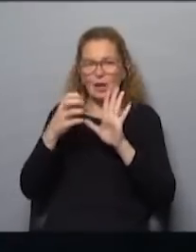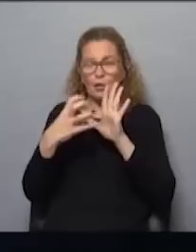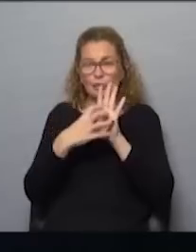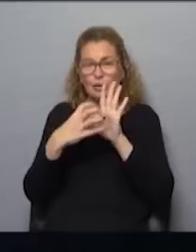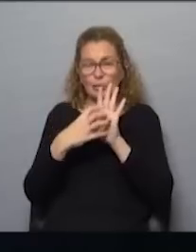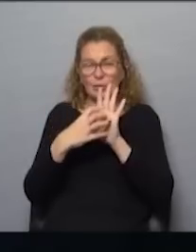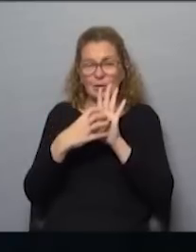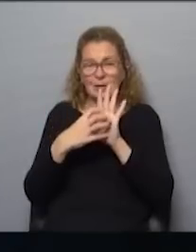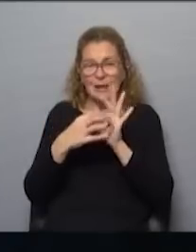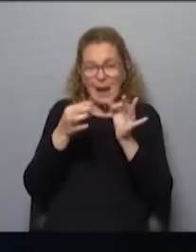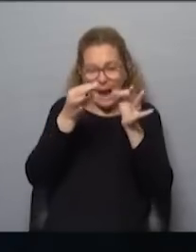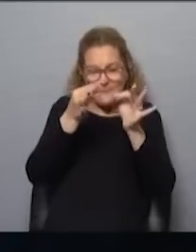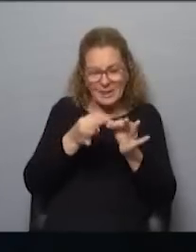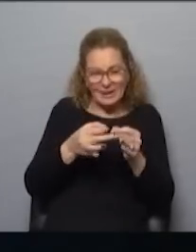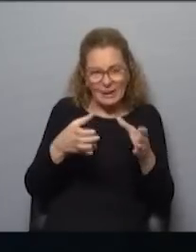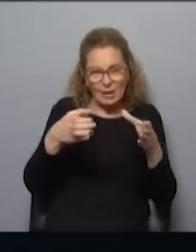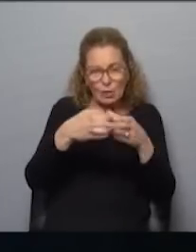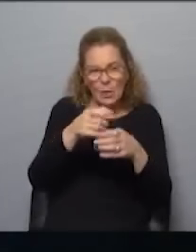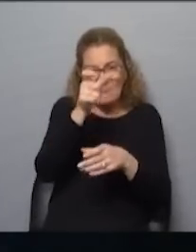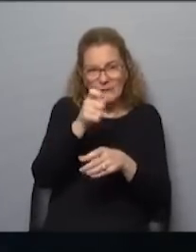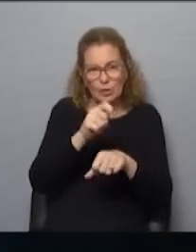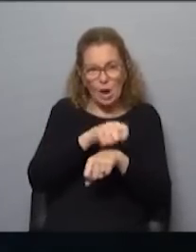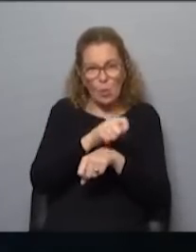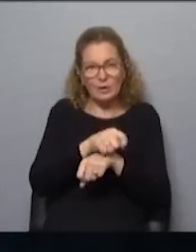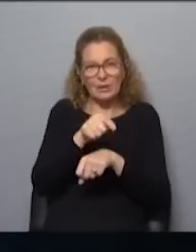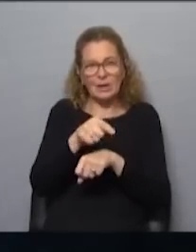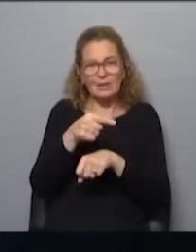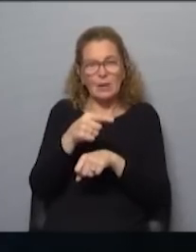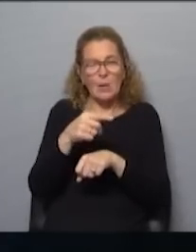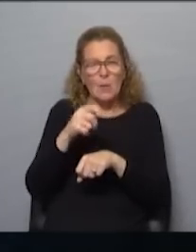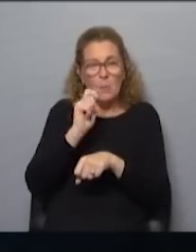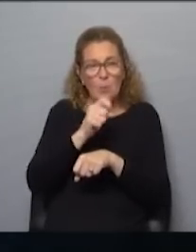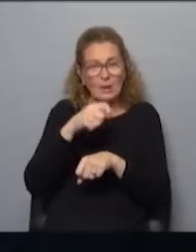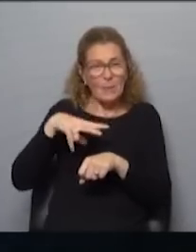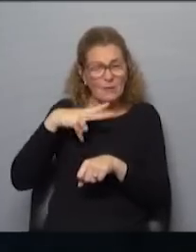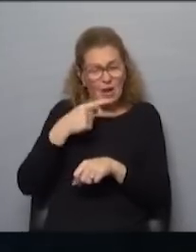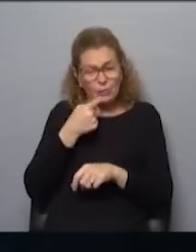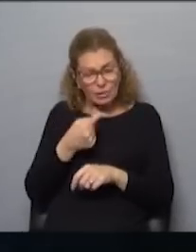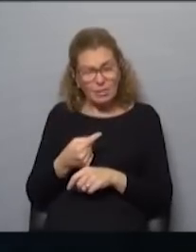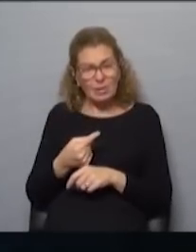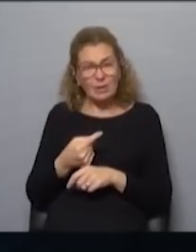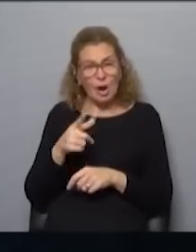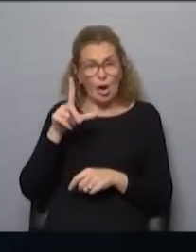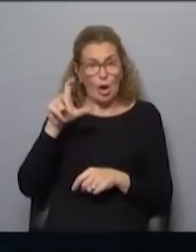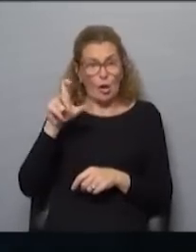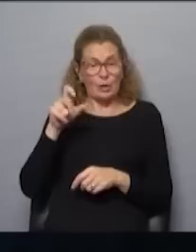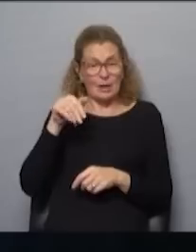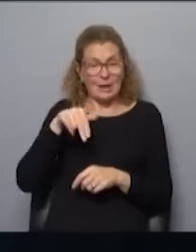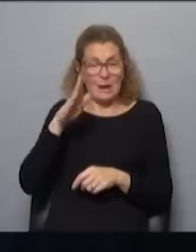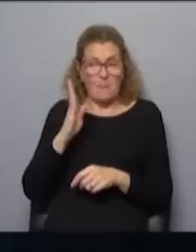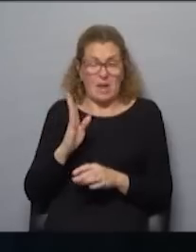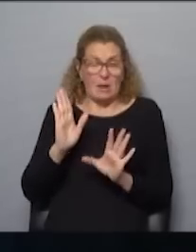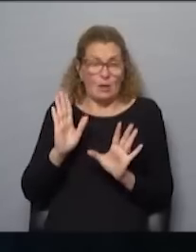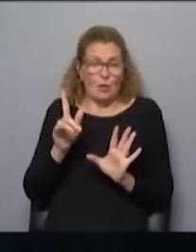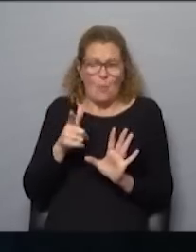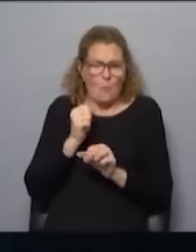de la especialidad de las personas jurídicas sean públicas o privadas lo menciona y obviamente el aire pp no tiene